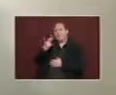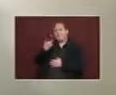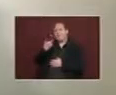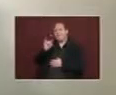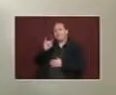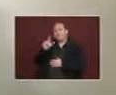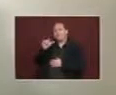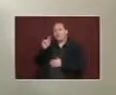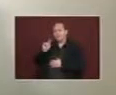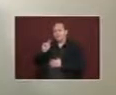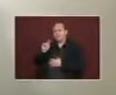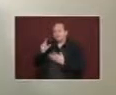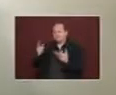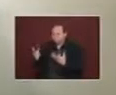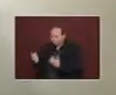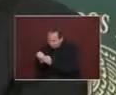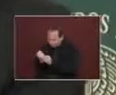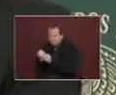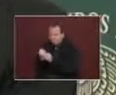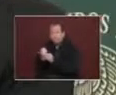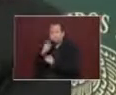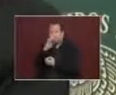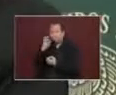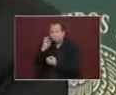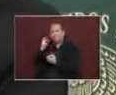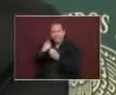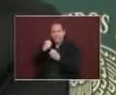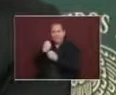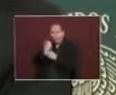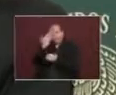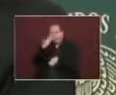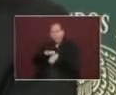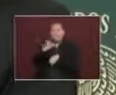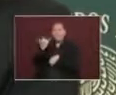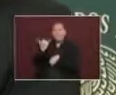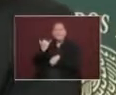y 200 años de nuestra independencia